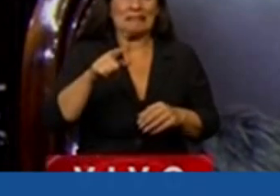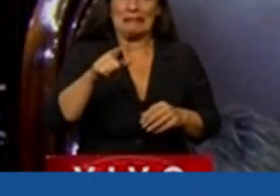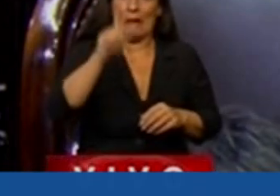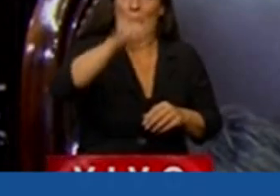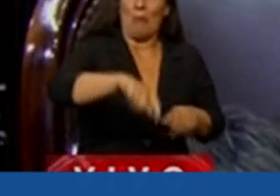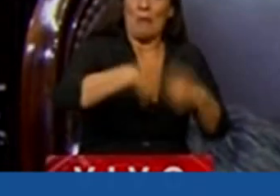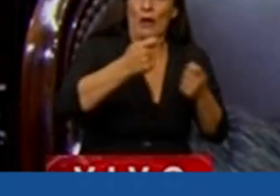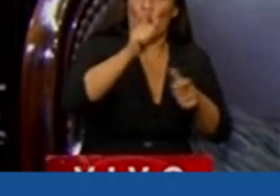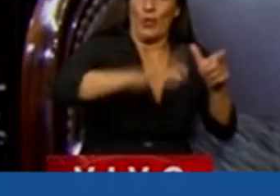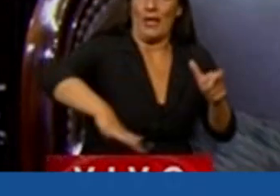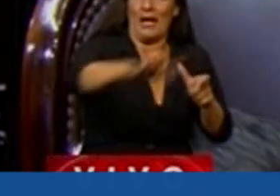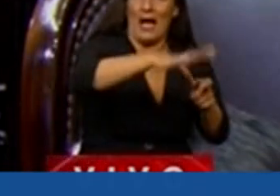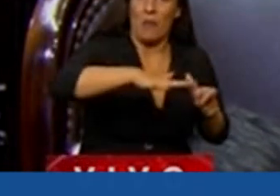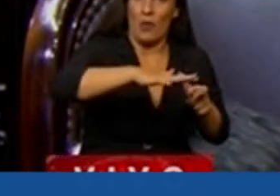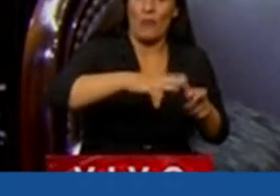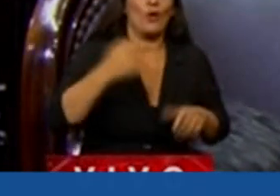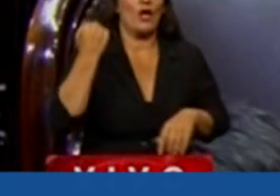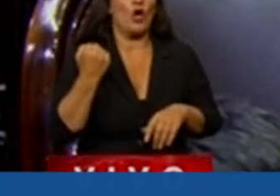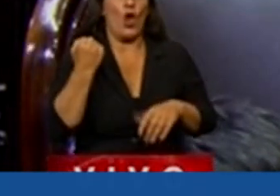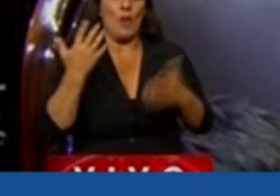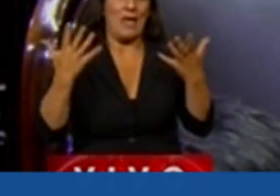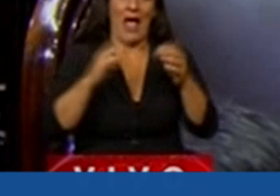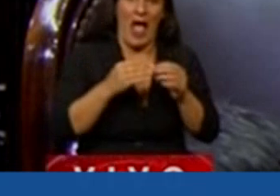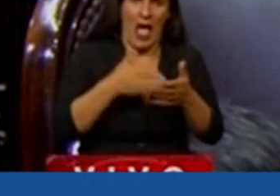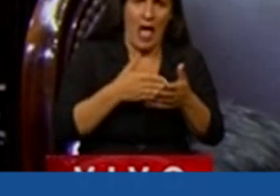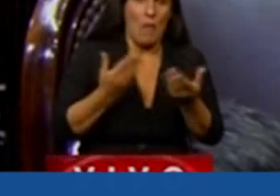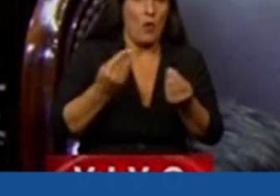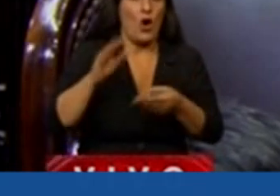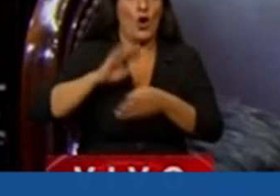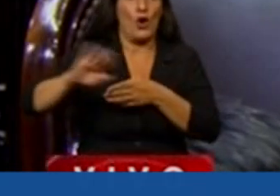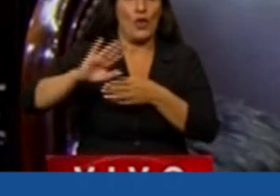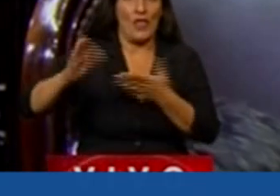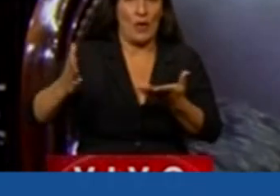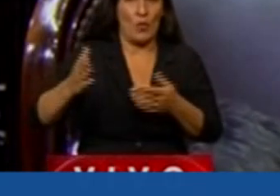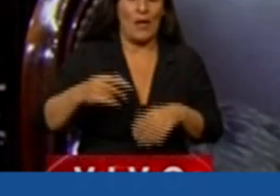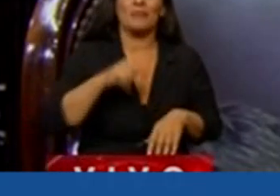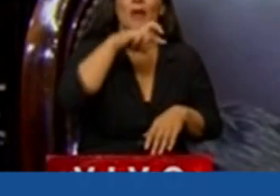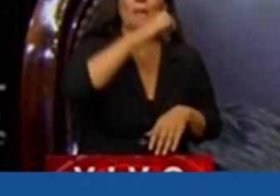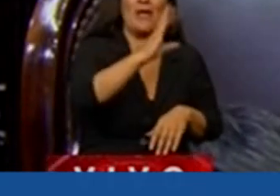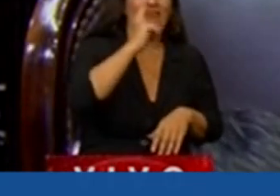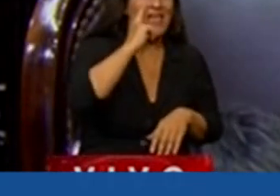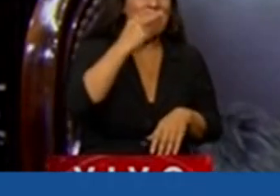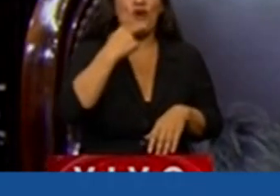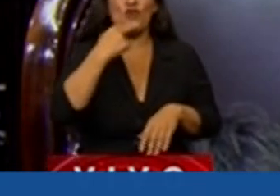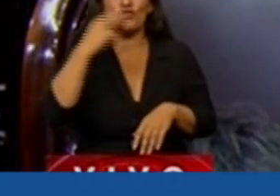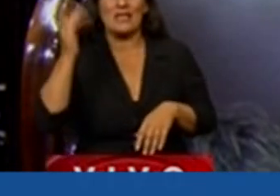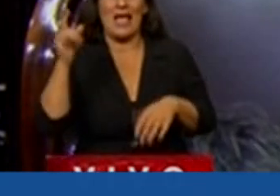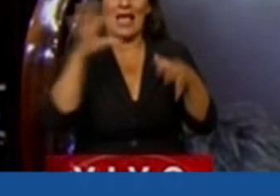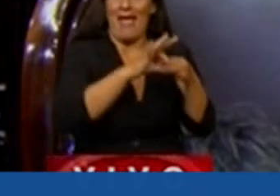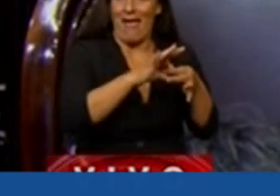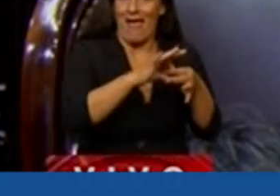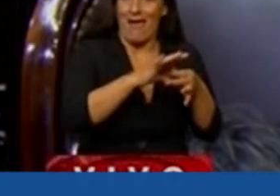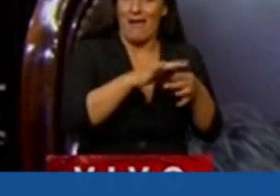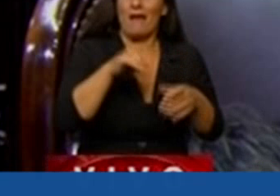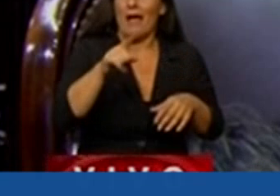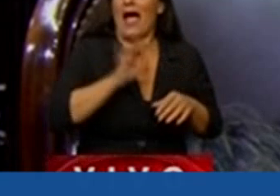economía que no tenía la capacidad de responder porque estaba endeudada. 11 puntos del Producto Bruto Interno se tuvieron que emitir durante